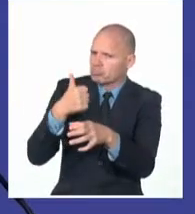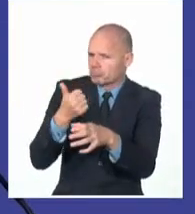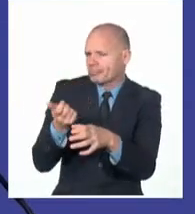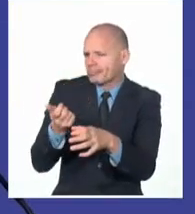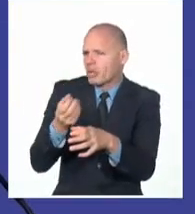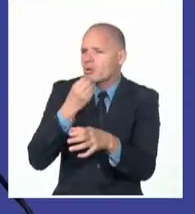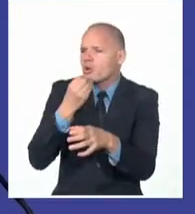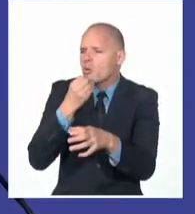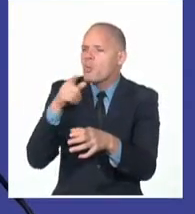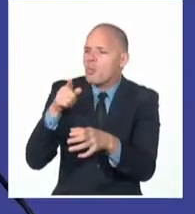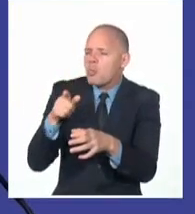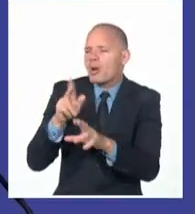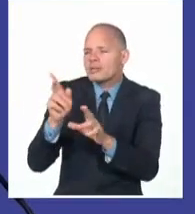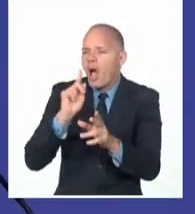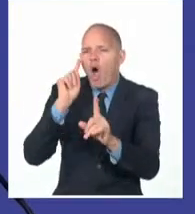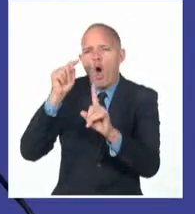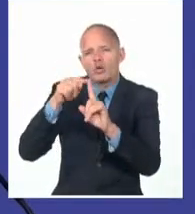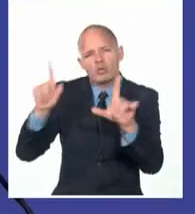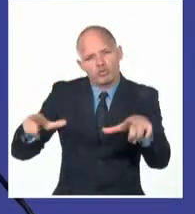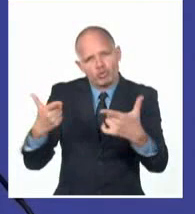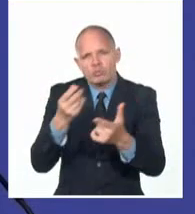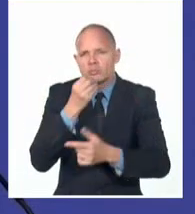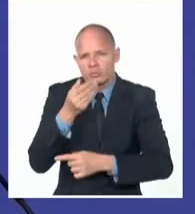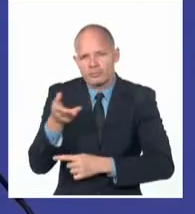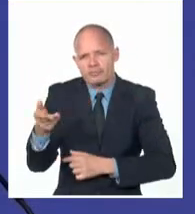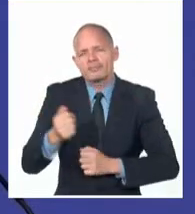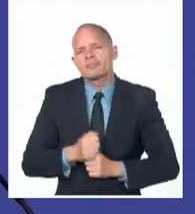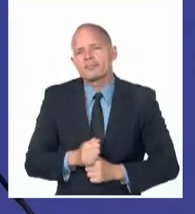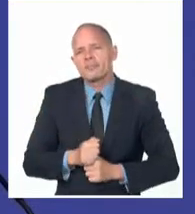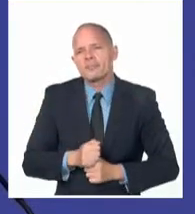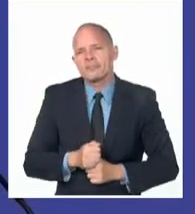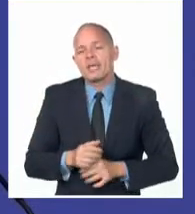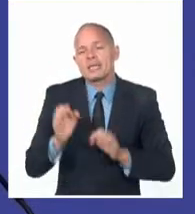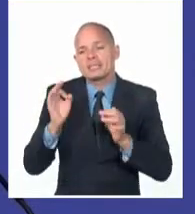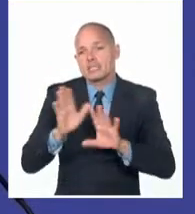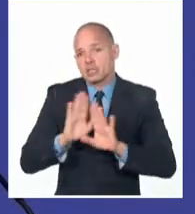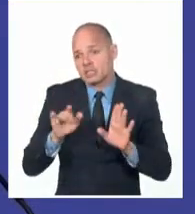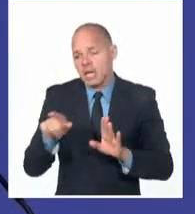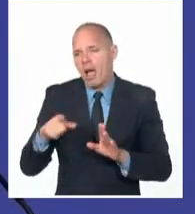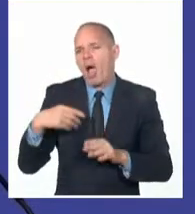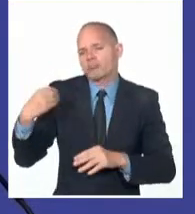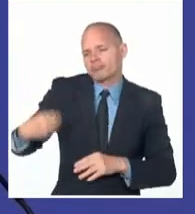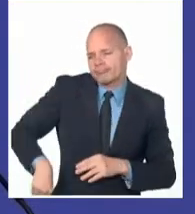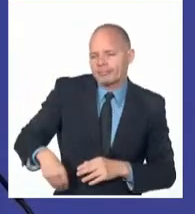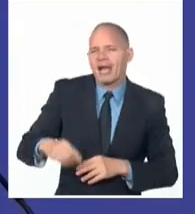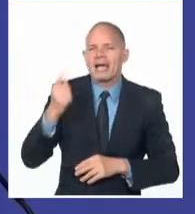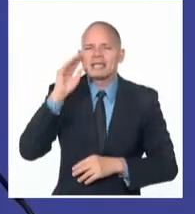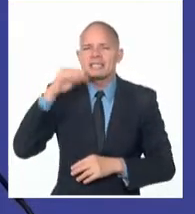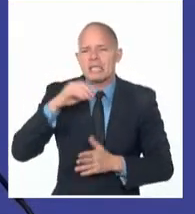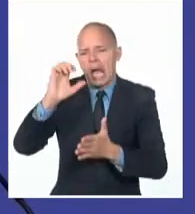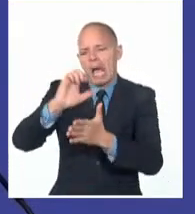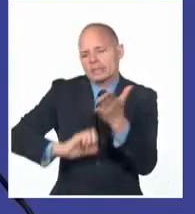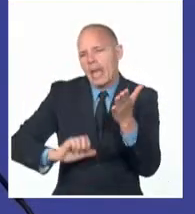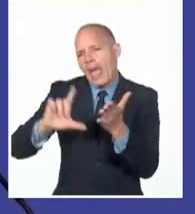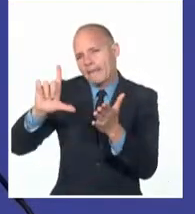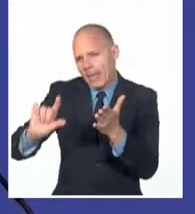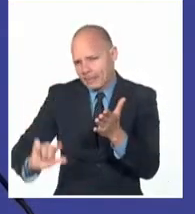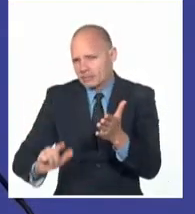para lograr los objetivos señalados sobre la base de bonificaciones para todas las